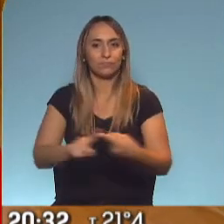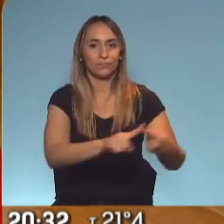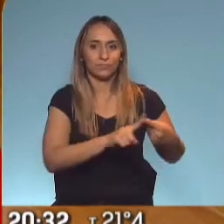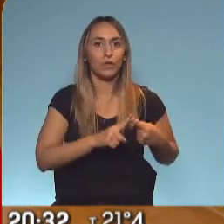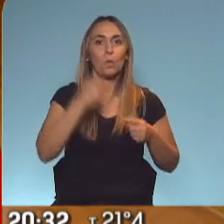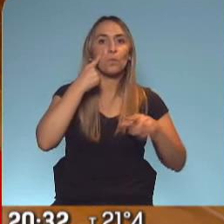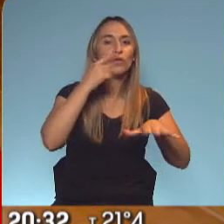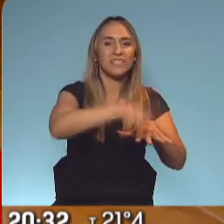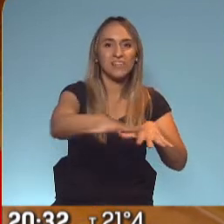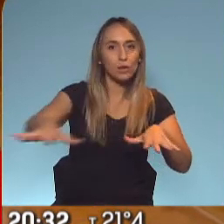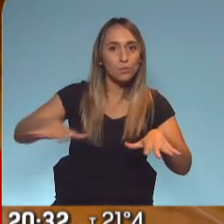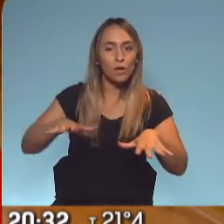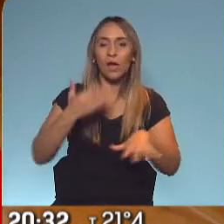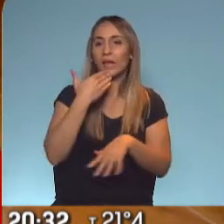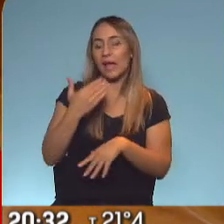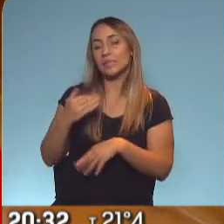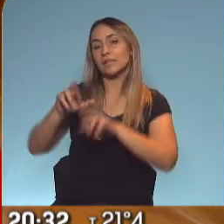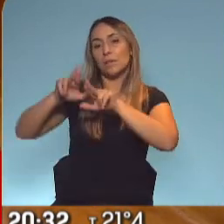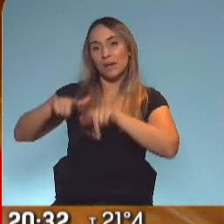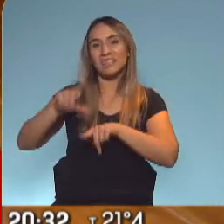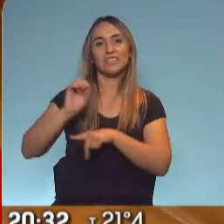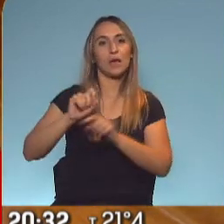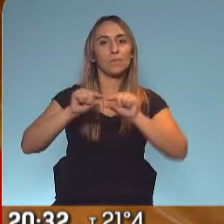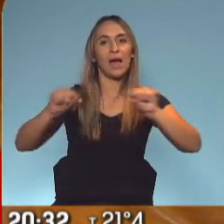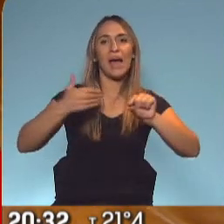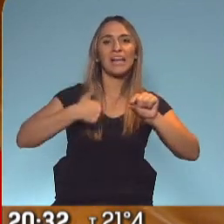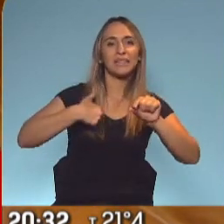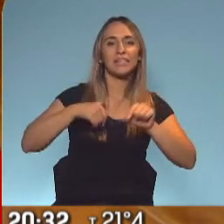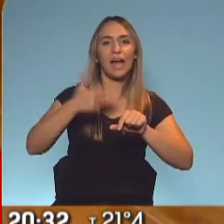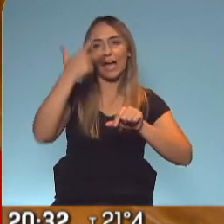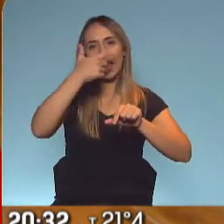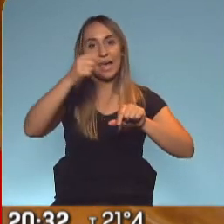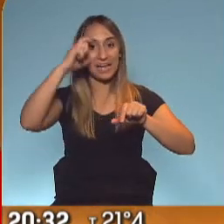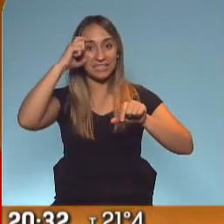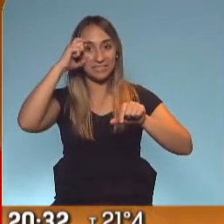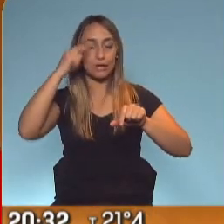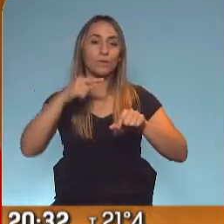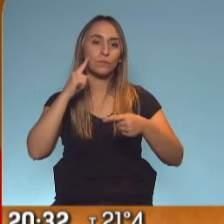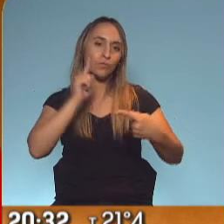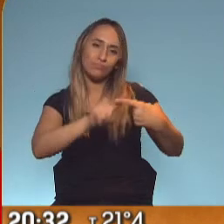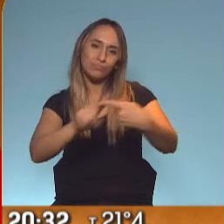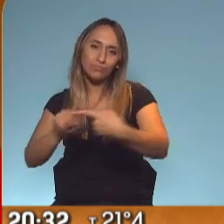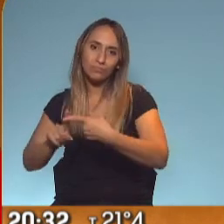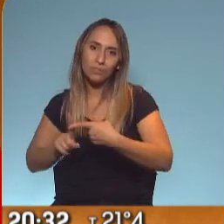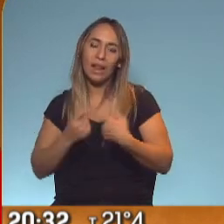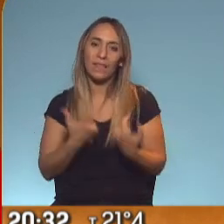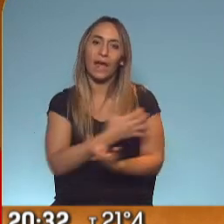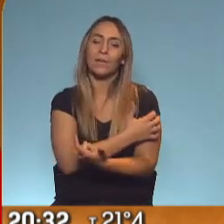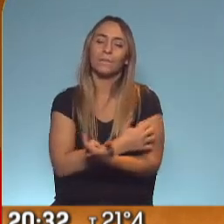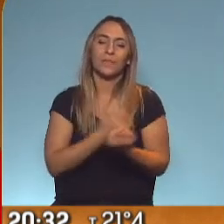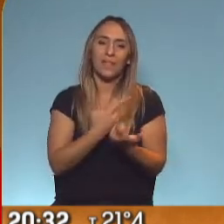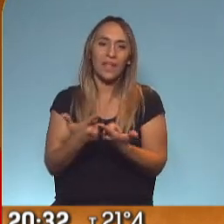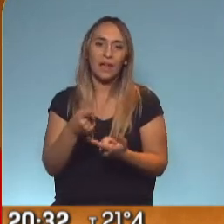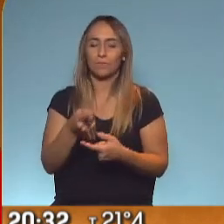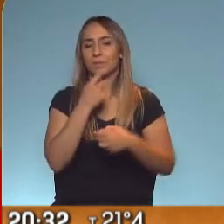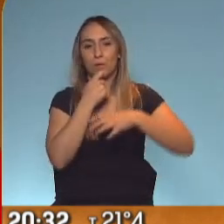Hace. Vienen los intendentes, presentan el proyecto del barrio para llevar la red de agua o la red de cloaca también, porque lo mismo pasa con saneamiento, es decir, está la